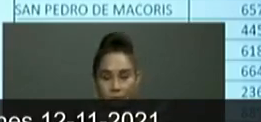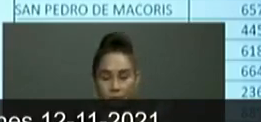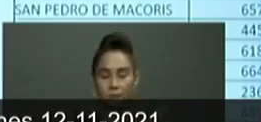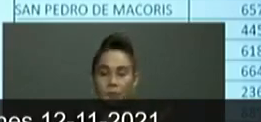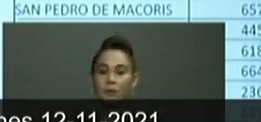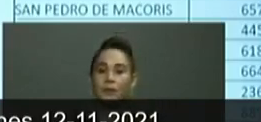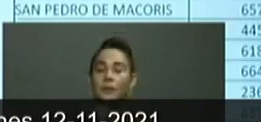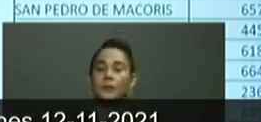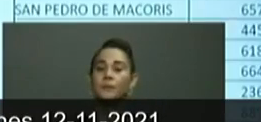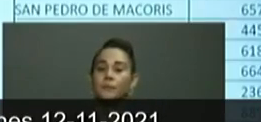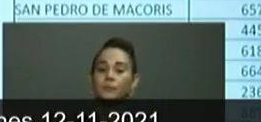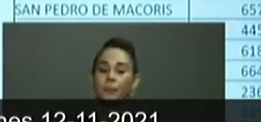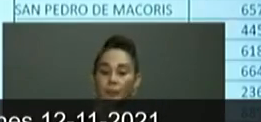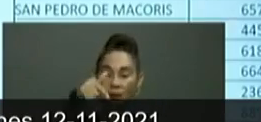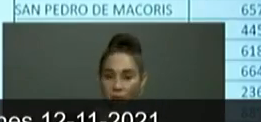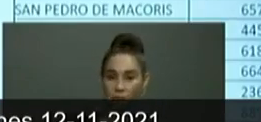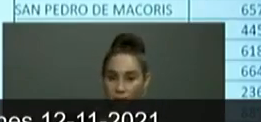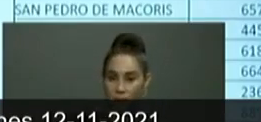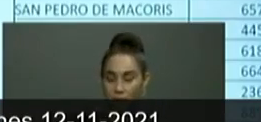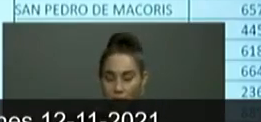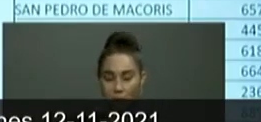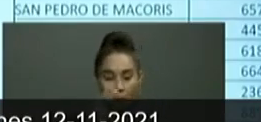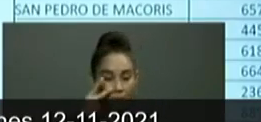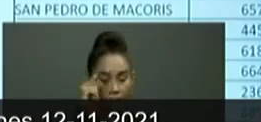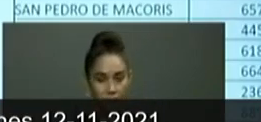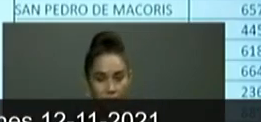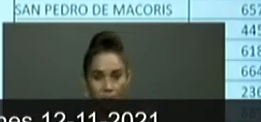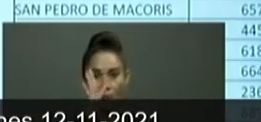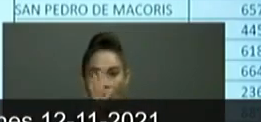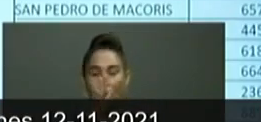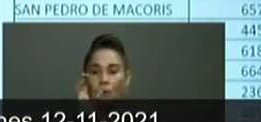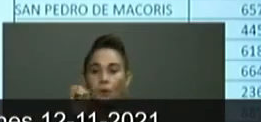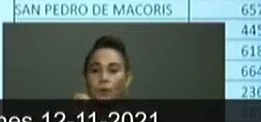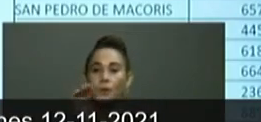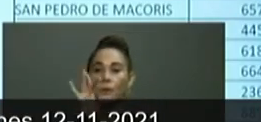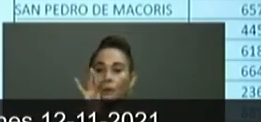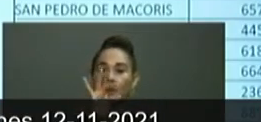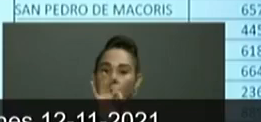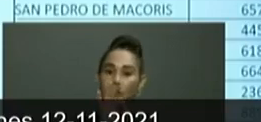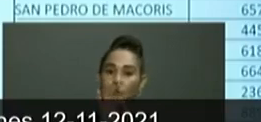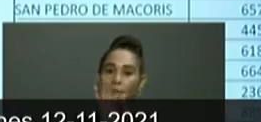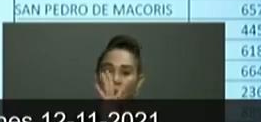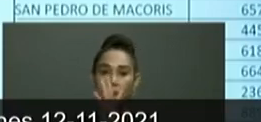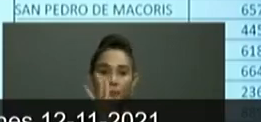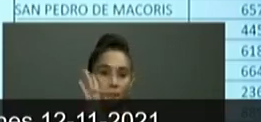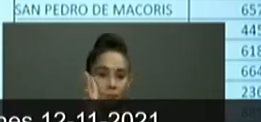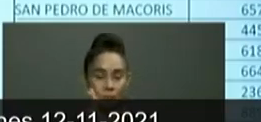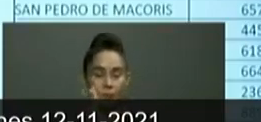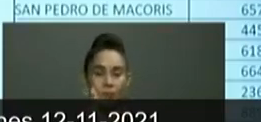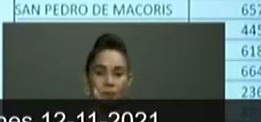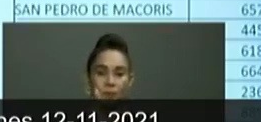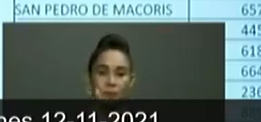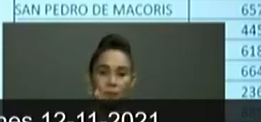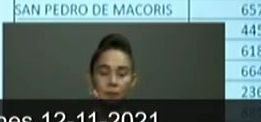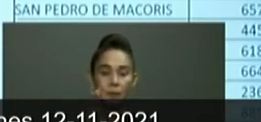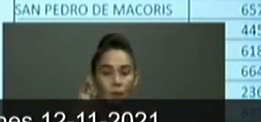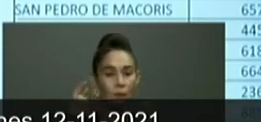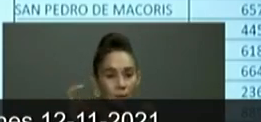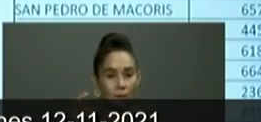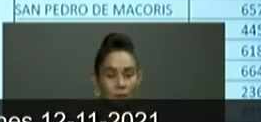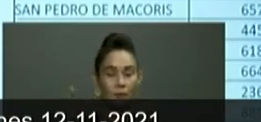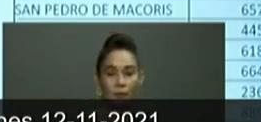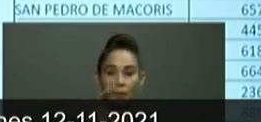está la fecha sacada ahí aparte. Fíjense que dice 4.957, pero estamos hablando de enero a septiembre, fue